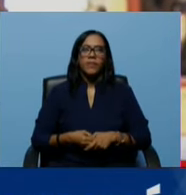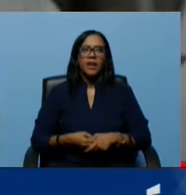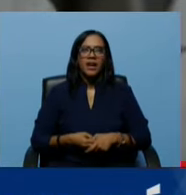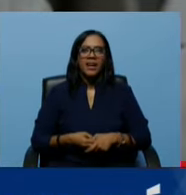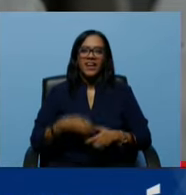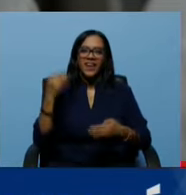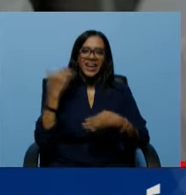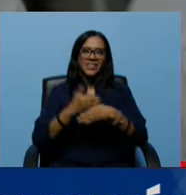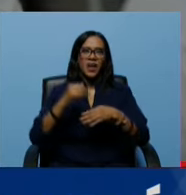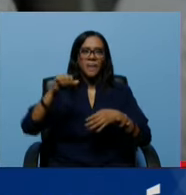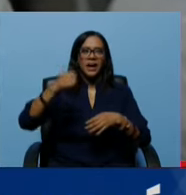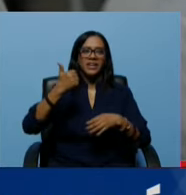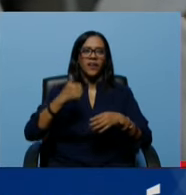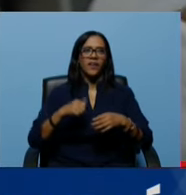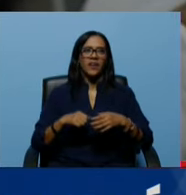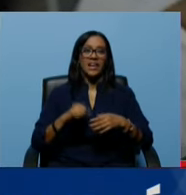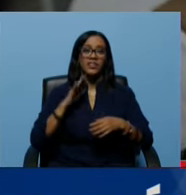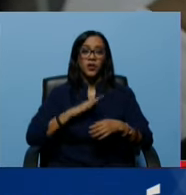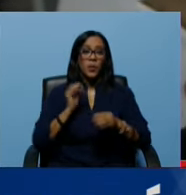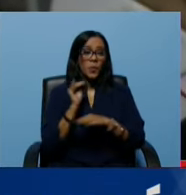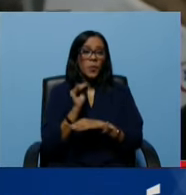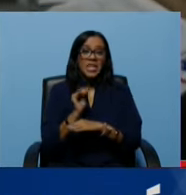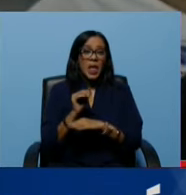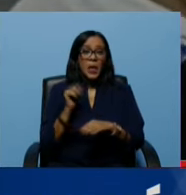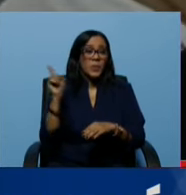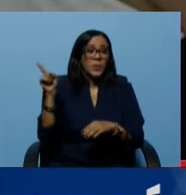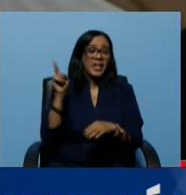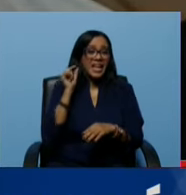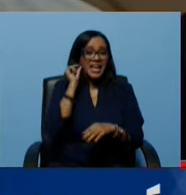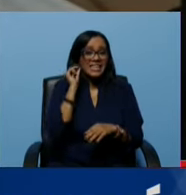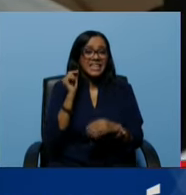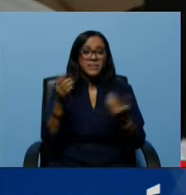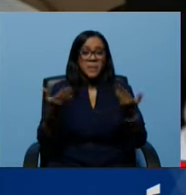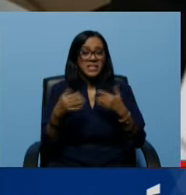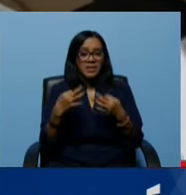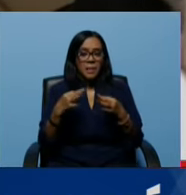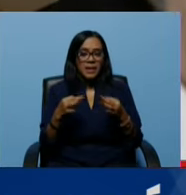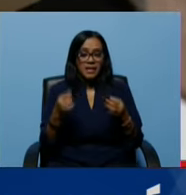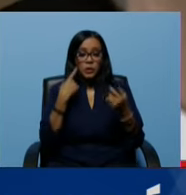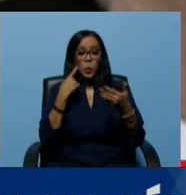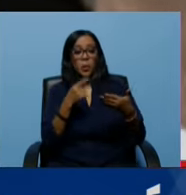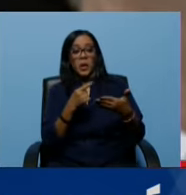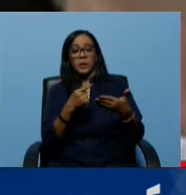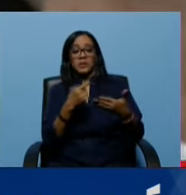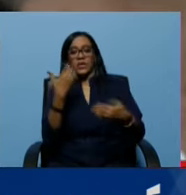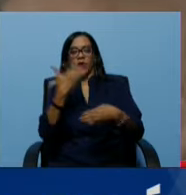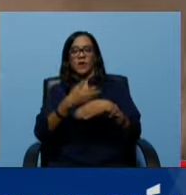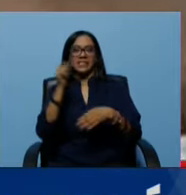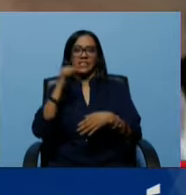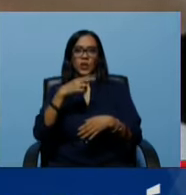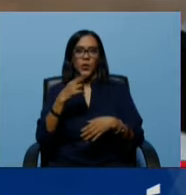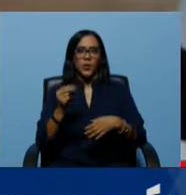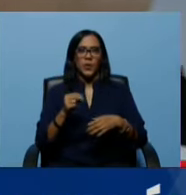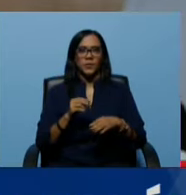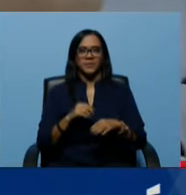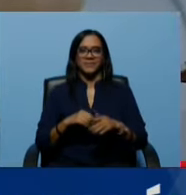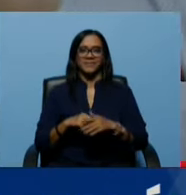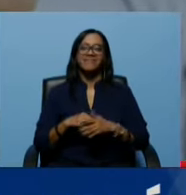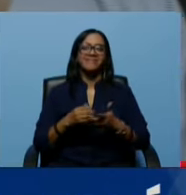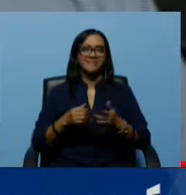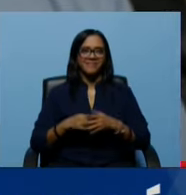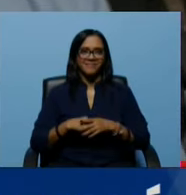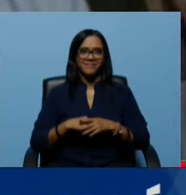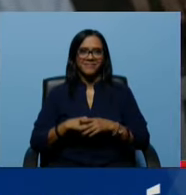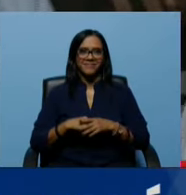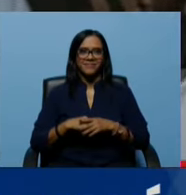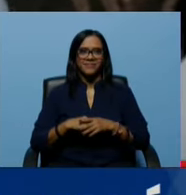Coaccionadora mayor. Estoy aquí con cuidado porque ella me pasa papeles y yo veo si es una coacción o no, porque